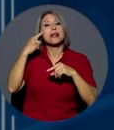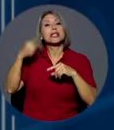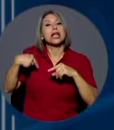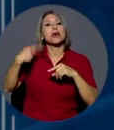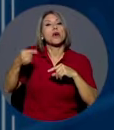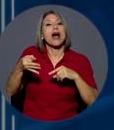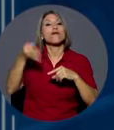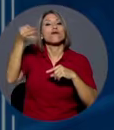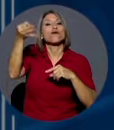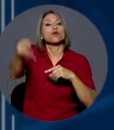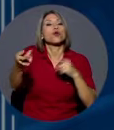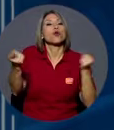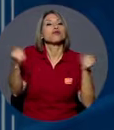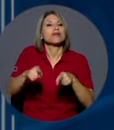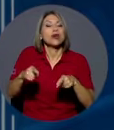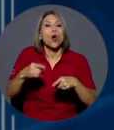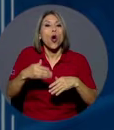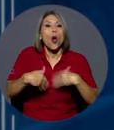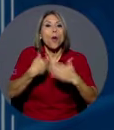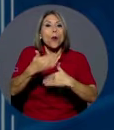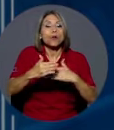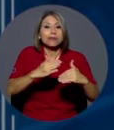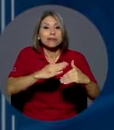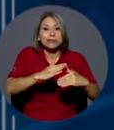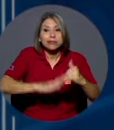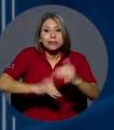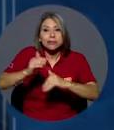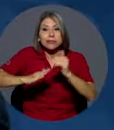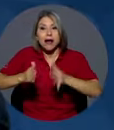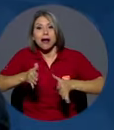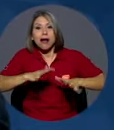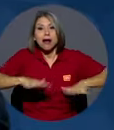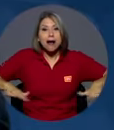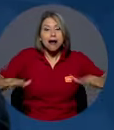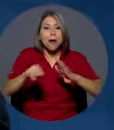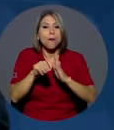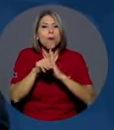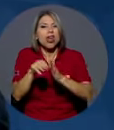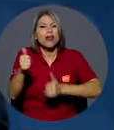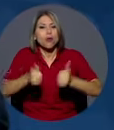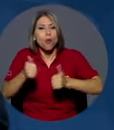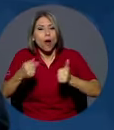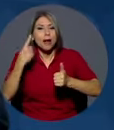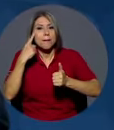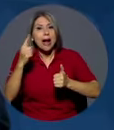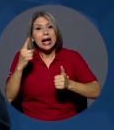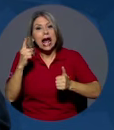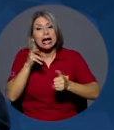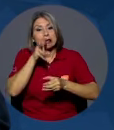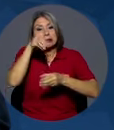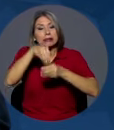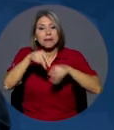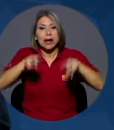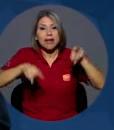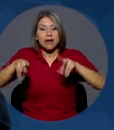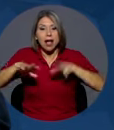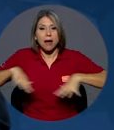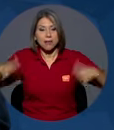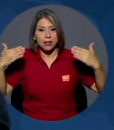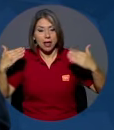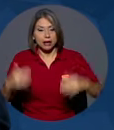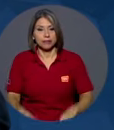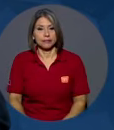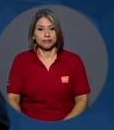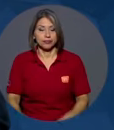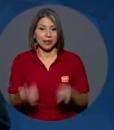a futuro cómo crecen las ciudades y cuál es el modelo que nos permite también considerar la variable